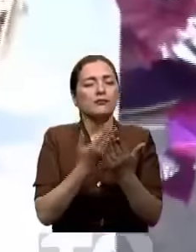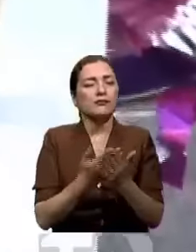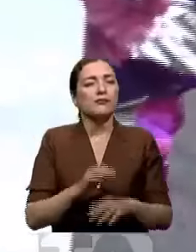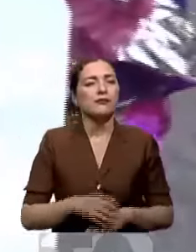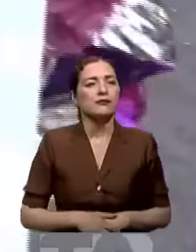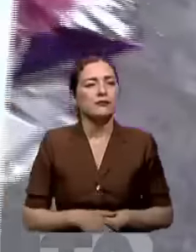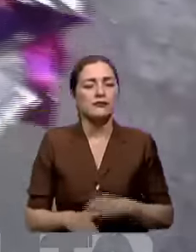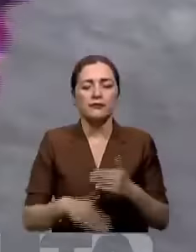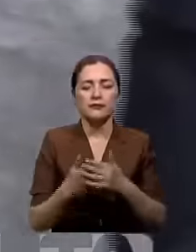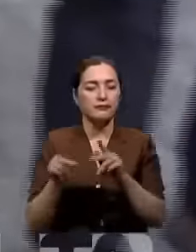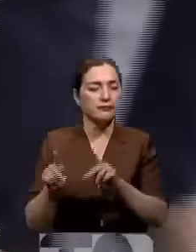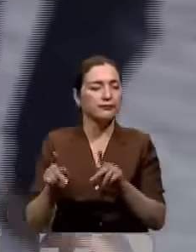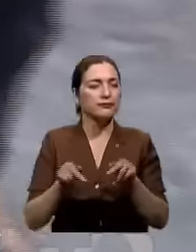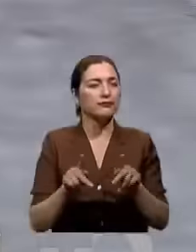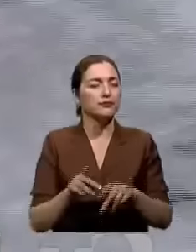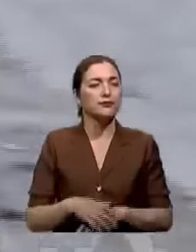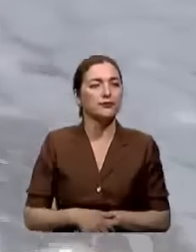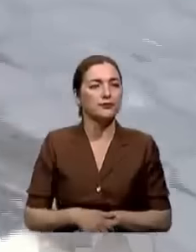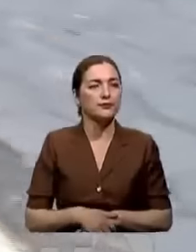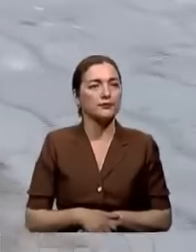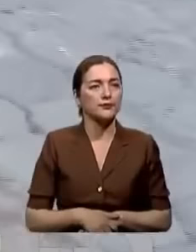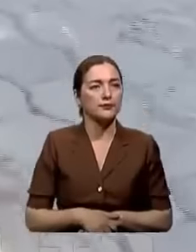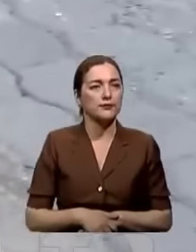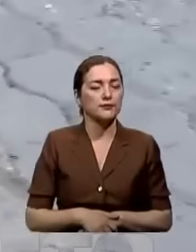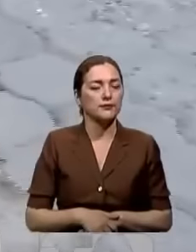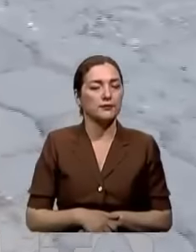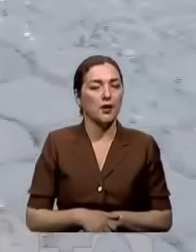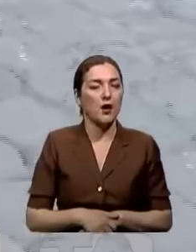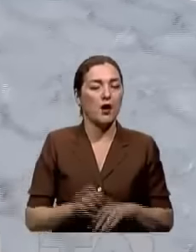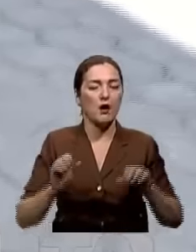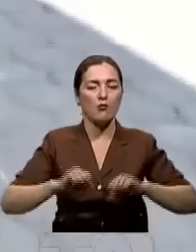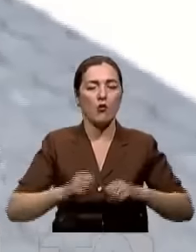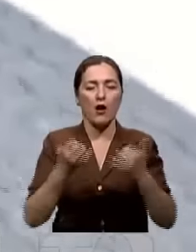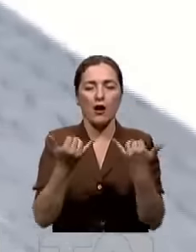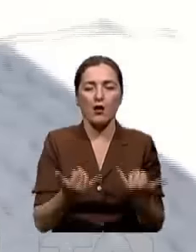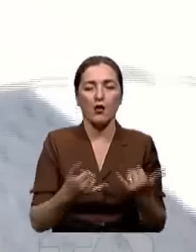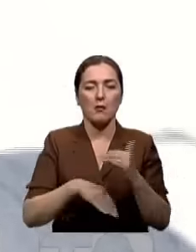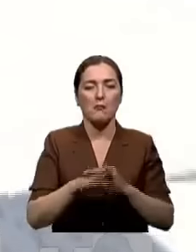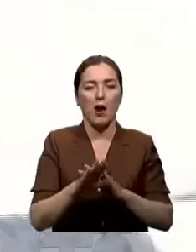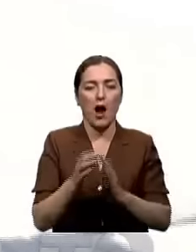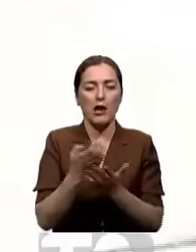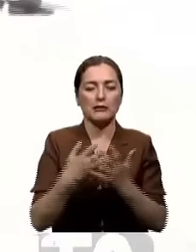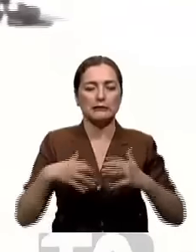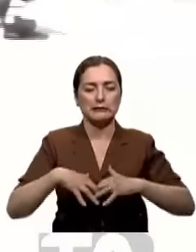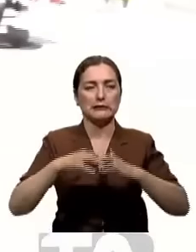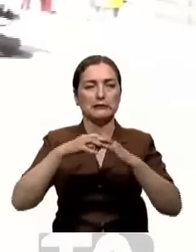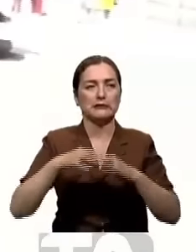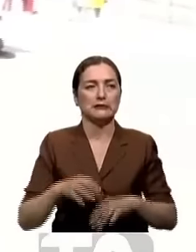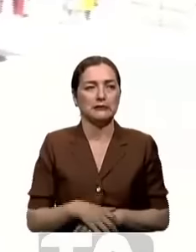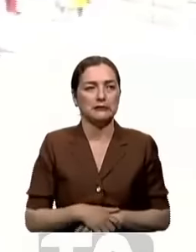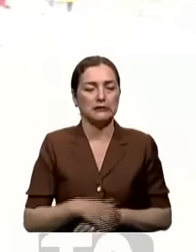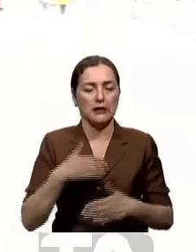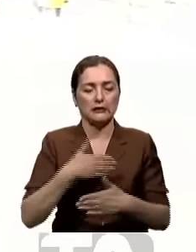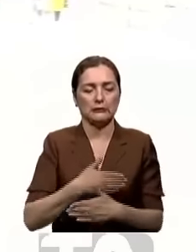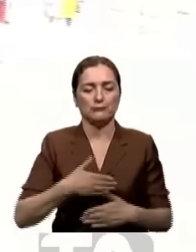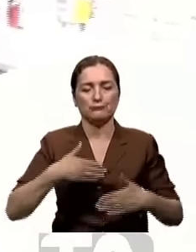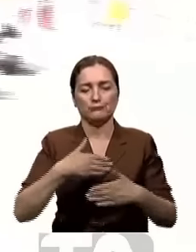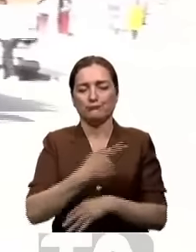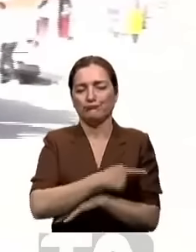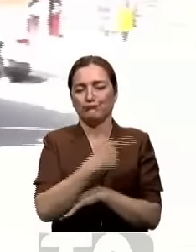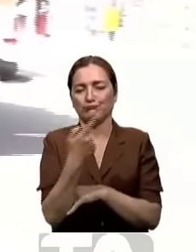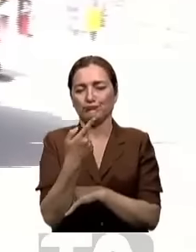Todo ya está listo. Esperemos que en estas fechas, sobre todo, se realice más la reactivación económica y, por supuesto, se disfrute de estos días